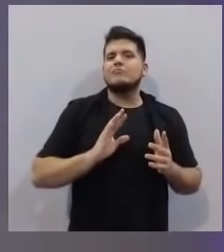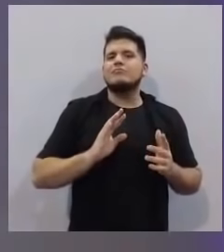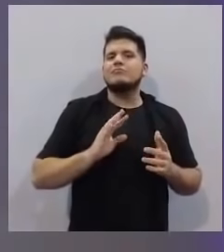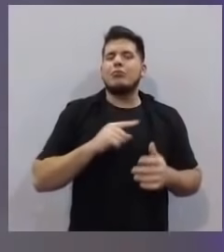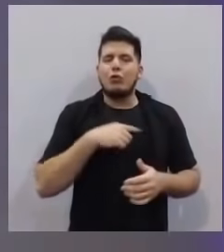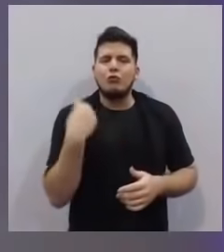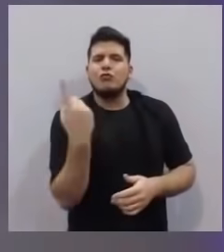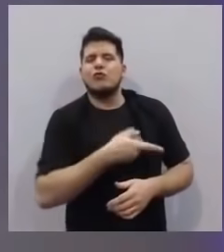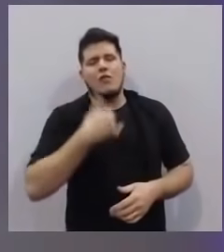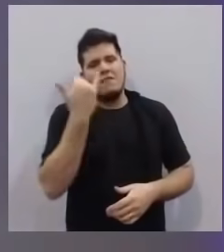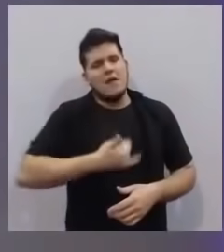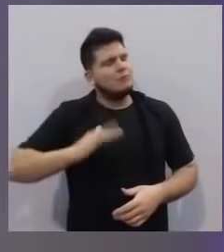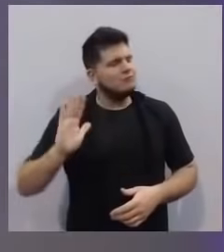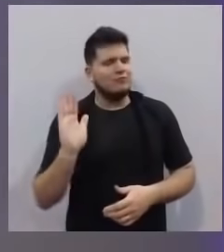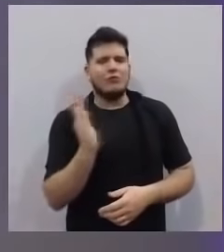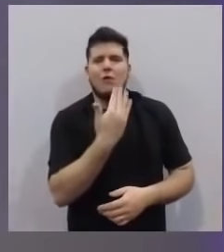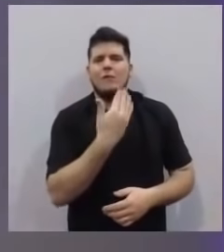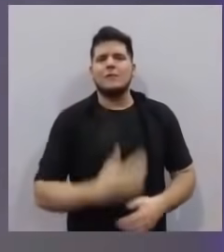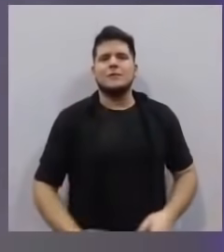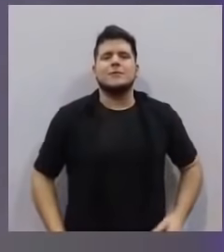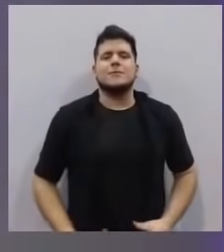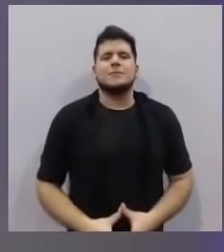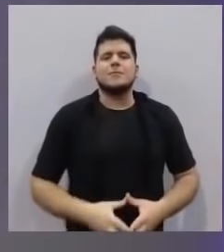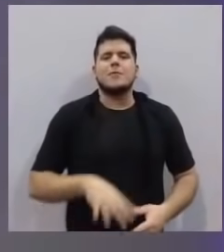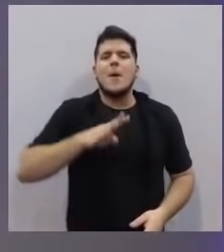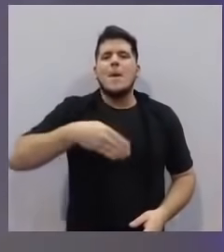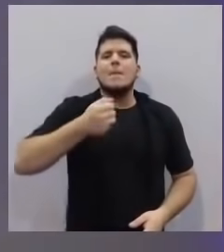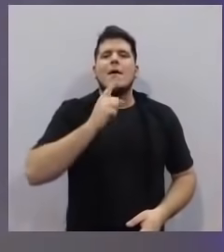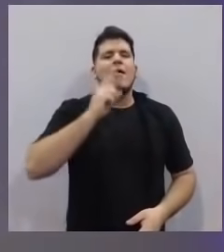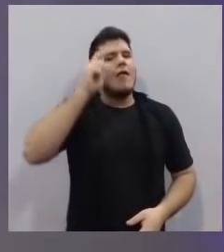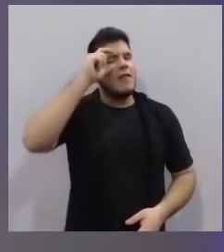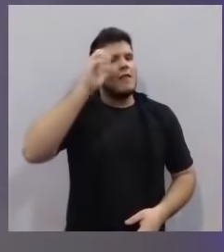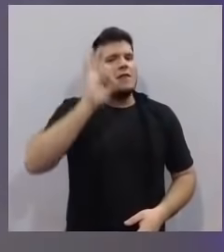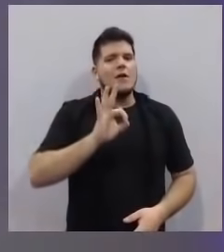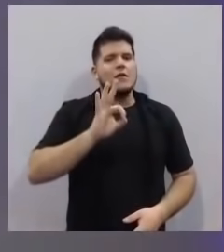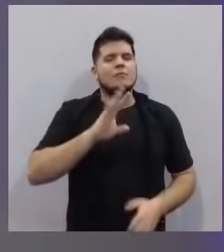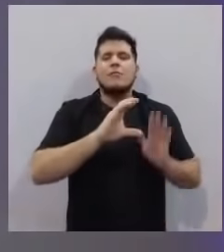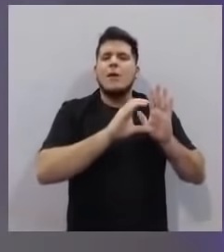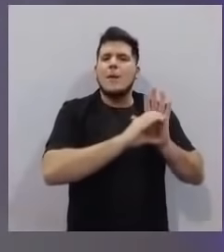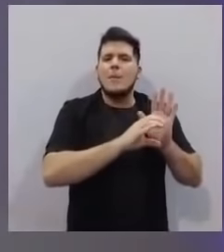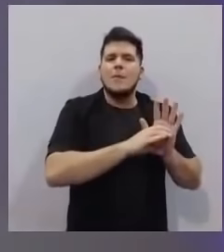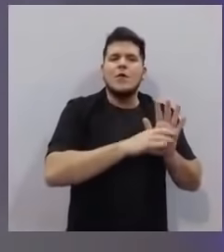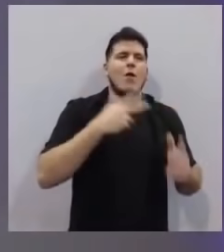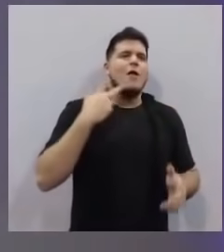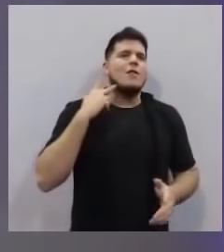dice mateo 13 44 además